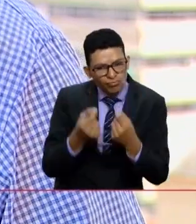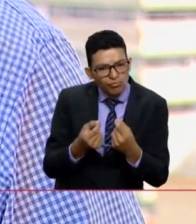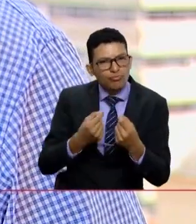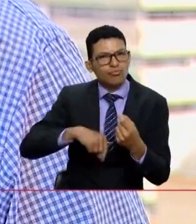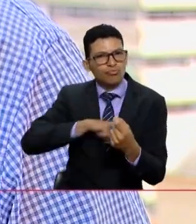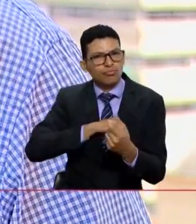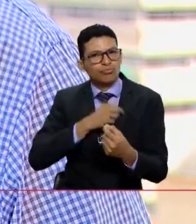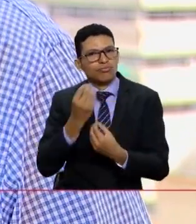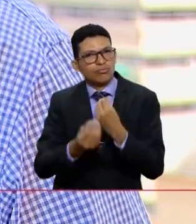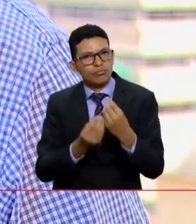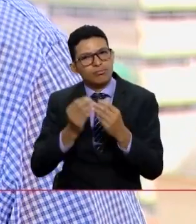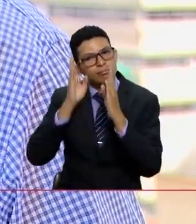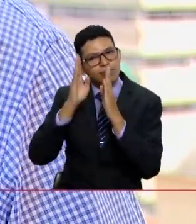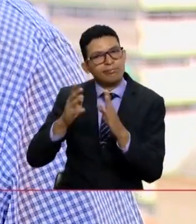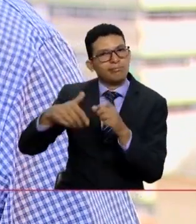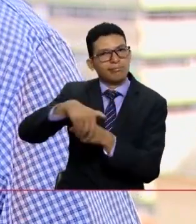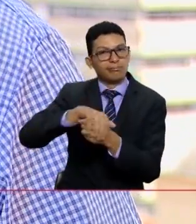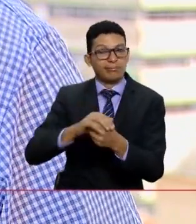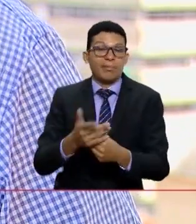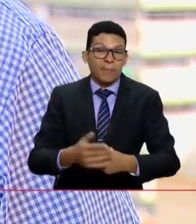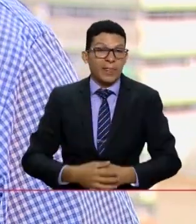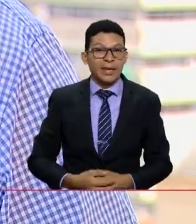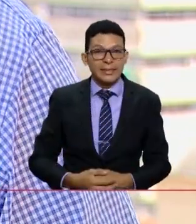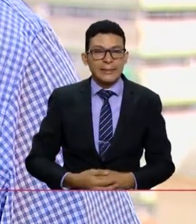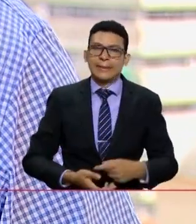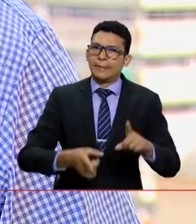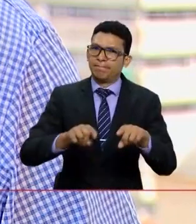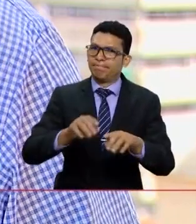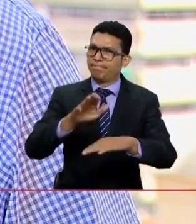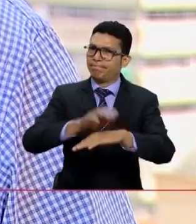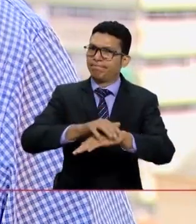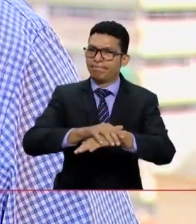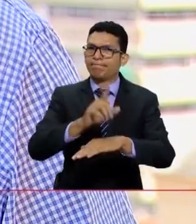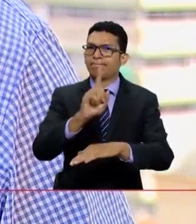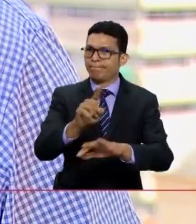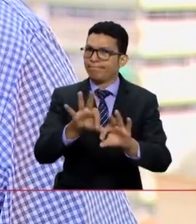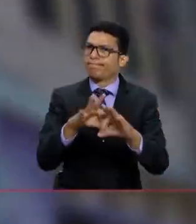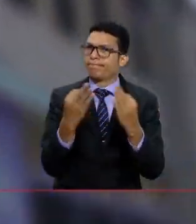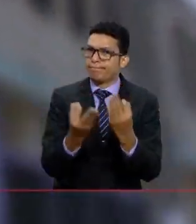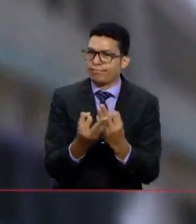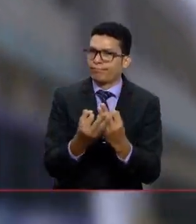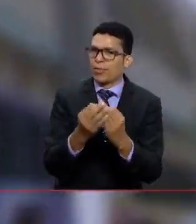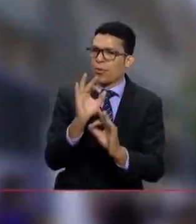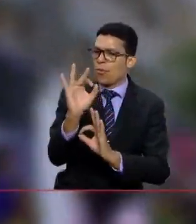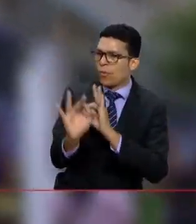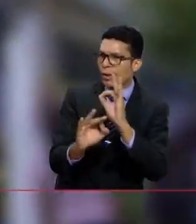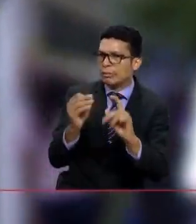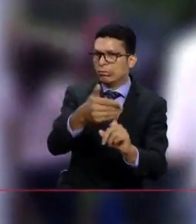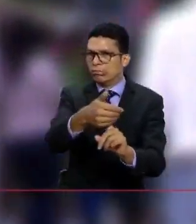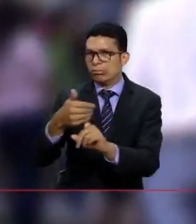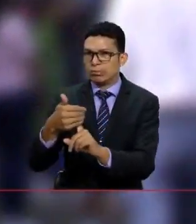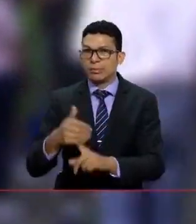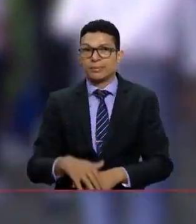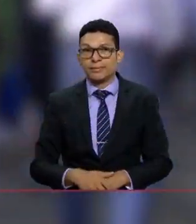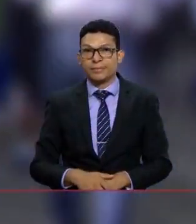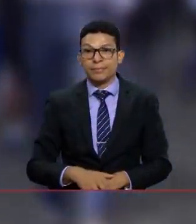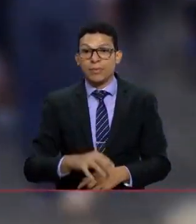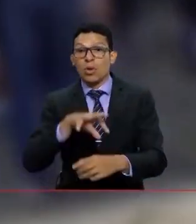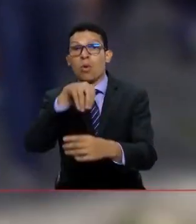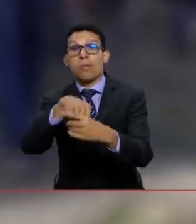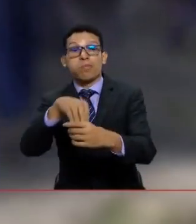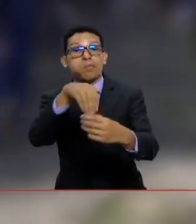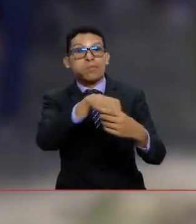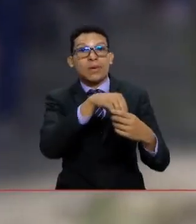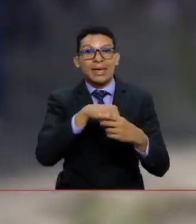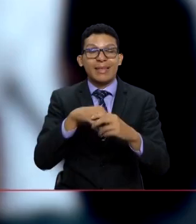atender estas situaciones, pero también hacemos llamado a las familias, al cuidado y la protección. Los casos registrados al interior de por lo menos 3